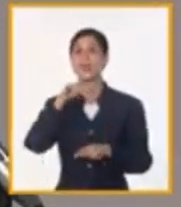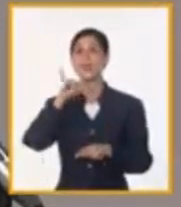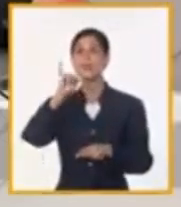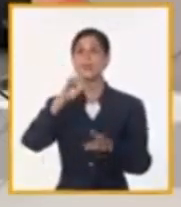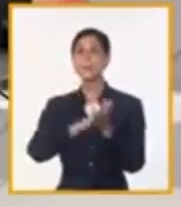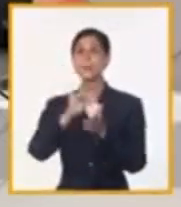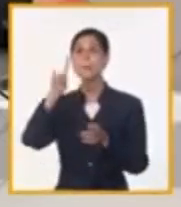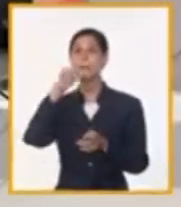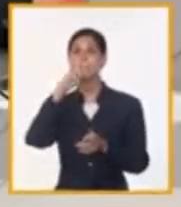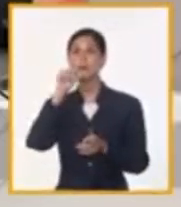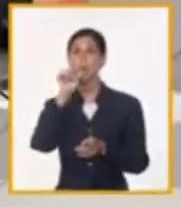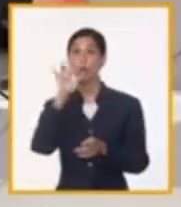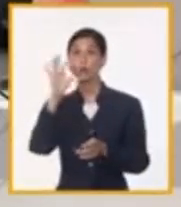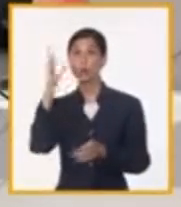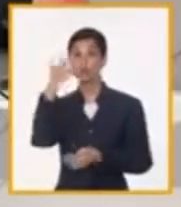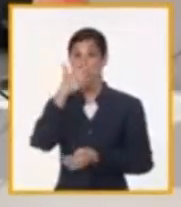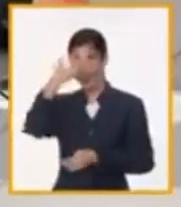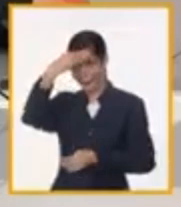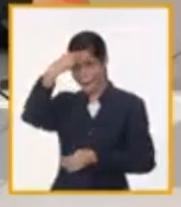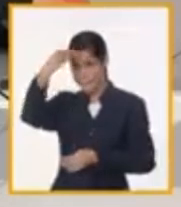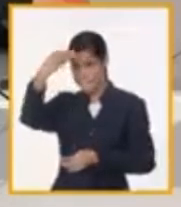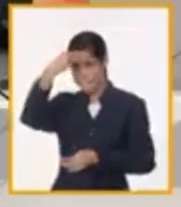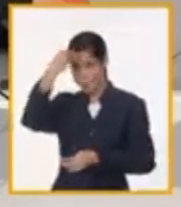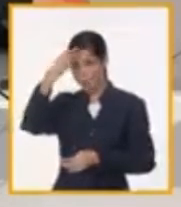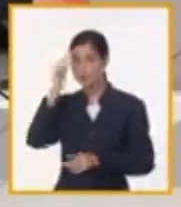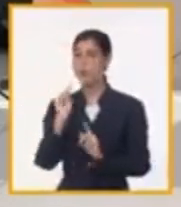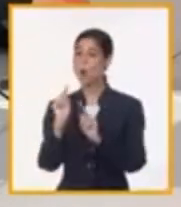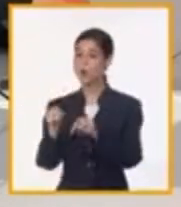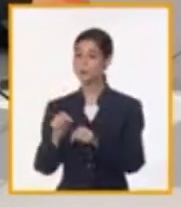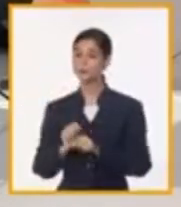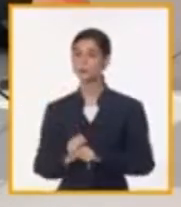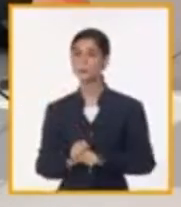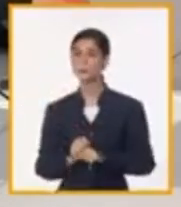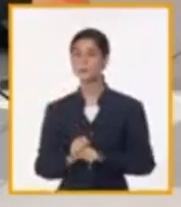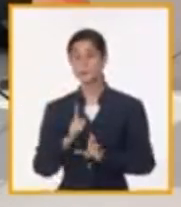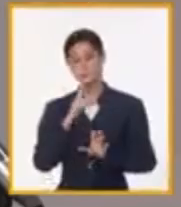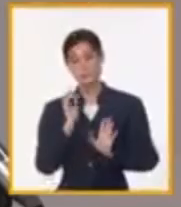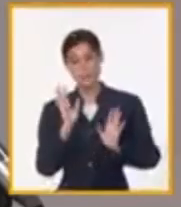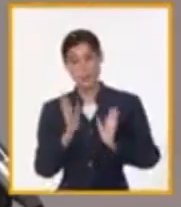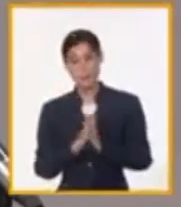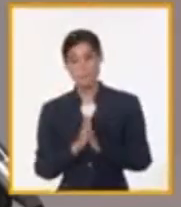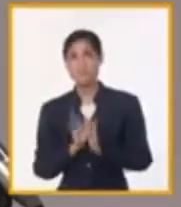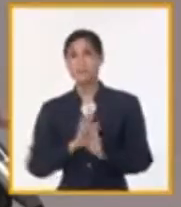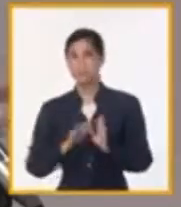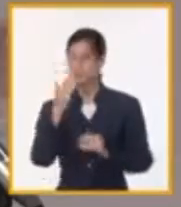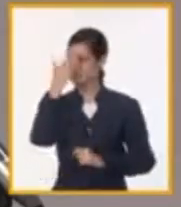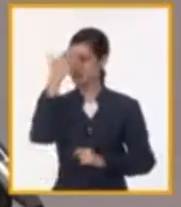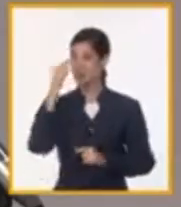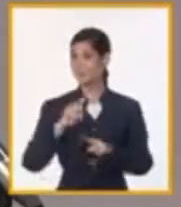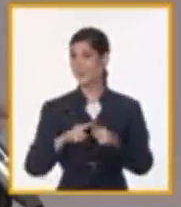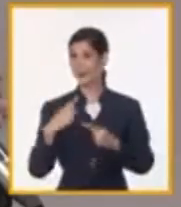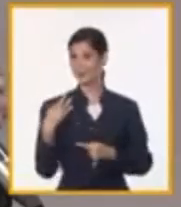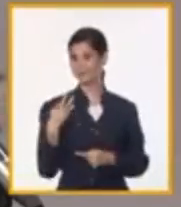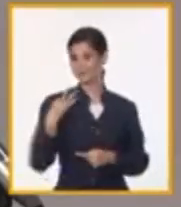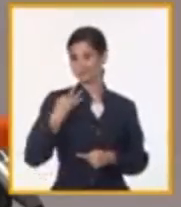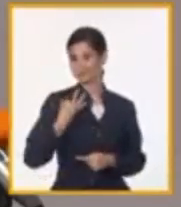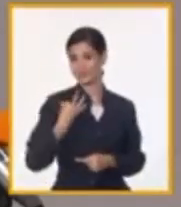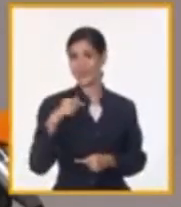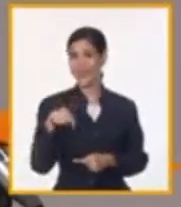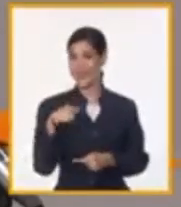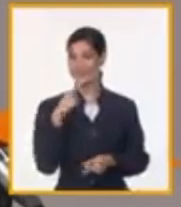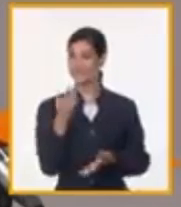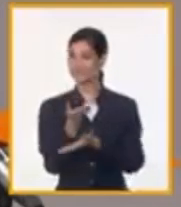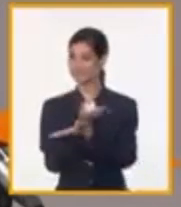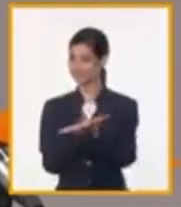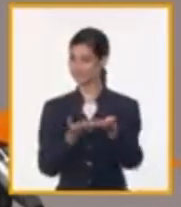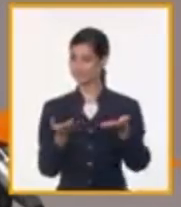autoridades de Venezuela no bueno Oliver primero que todo muchas Gracias nuevamente por la invitación acá a la mesa redonda eh yo creo que lo